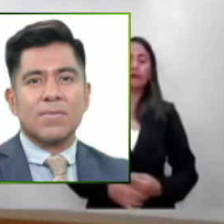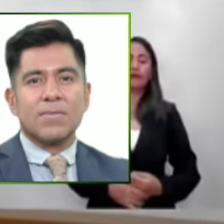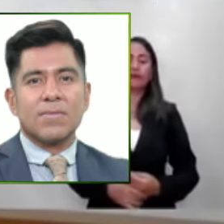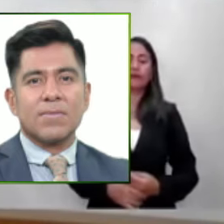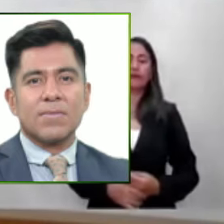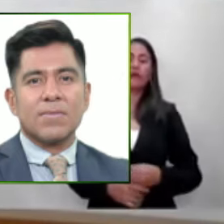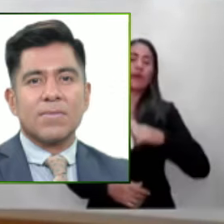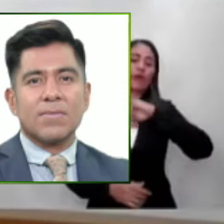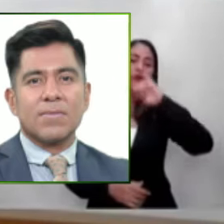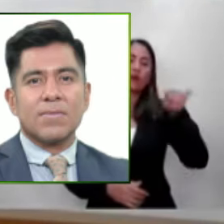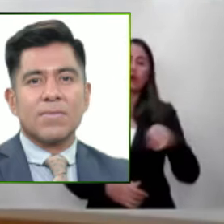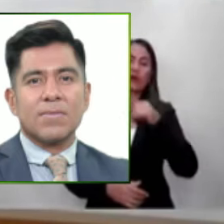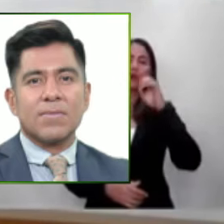definitiva. Agustín, te agradecemos el reporte. Buenas tardes. Seguimos pendientes. Muy buena tarde.